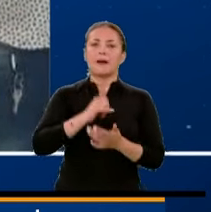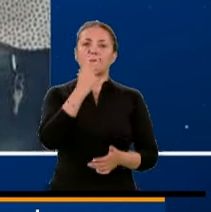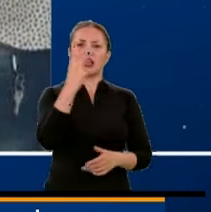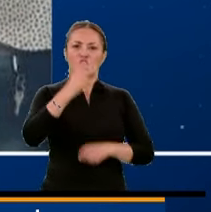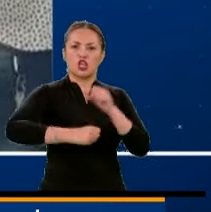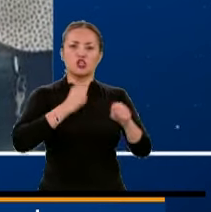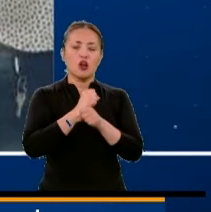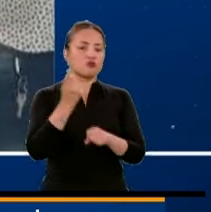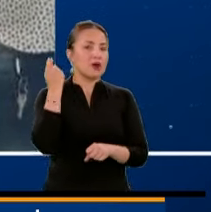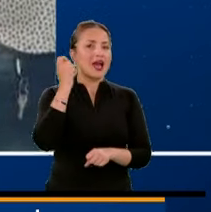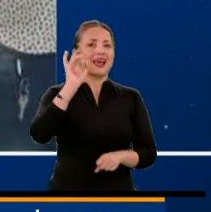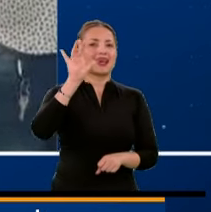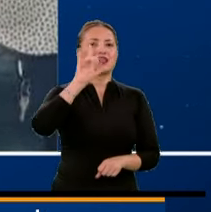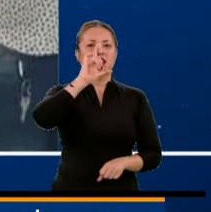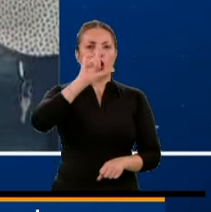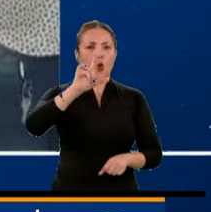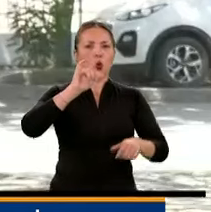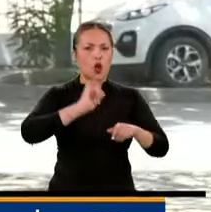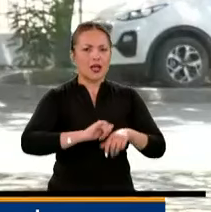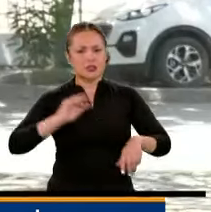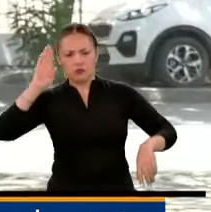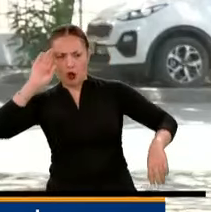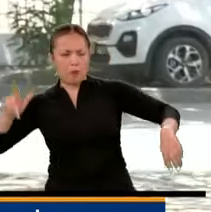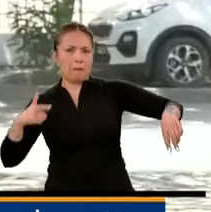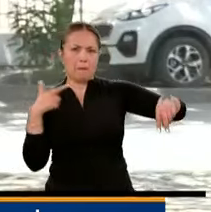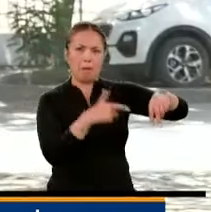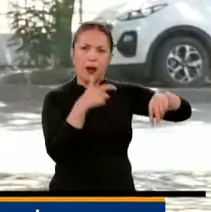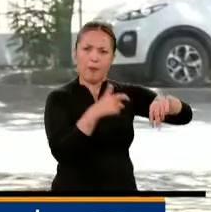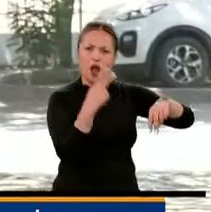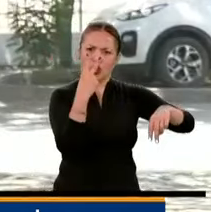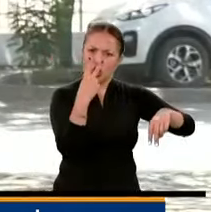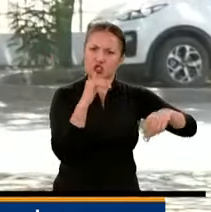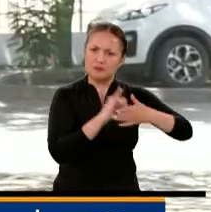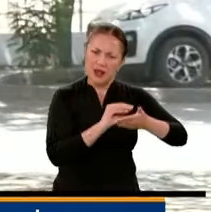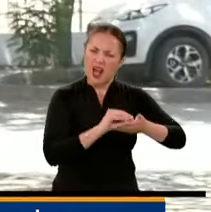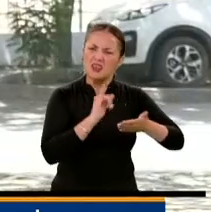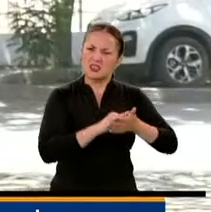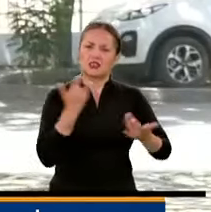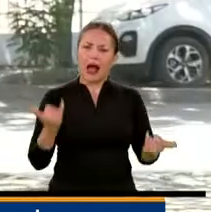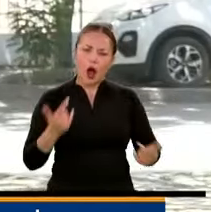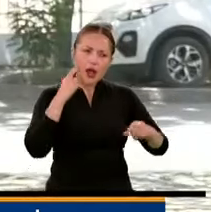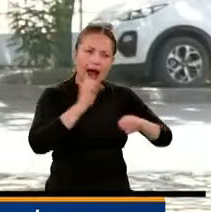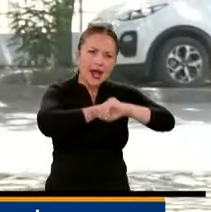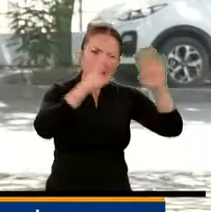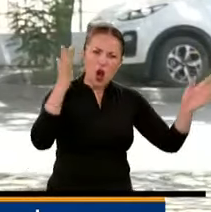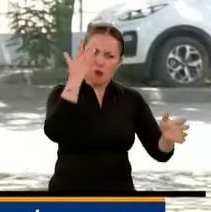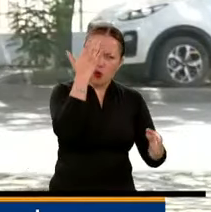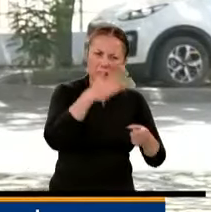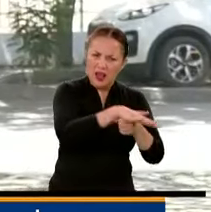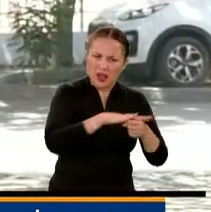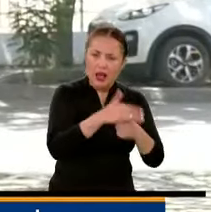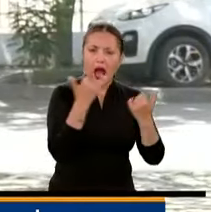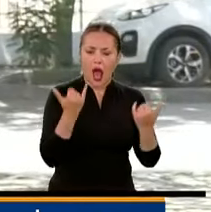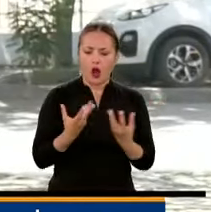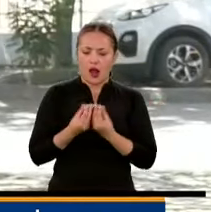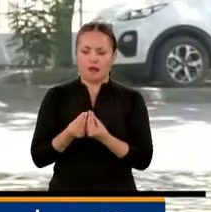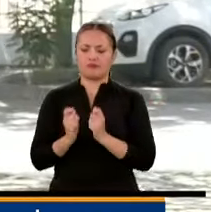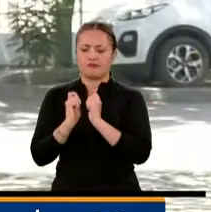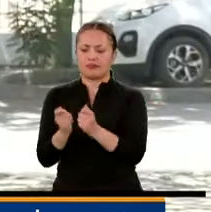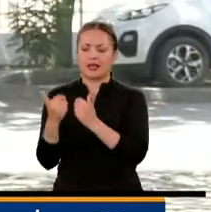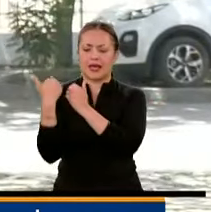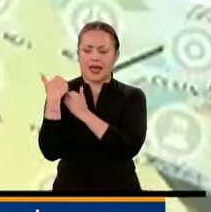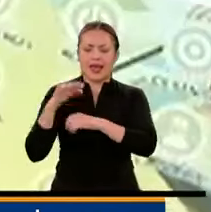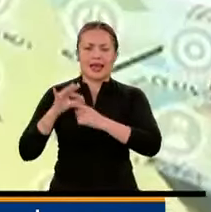pasado 15 de julio del año 2023. El ente acusador con esta nueva prueba intenta esclarecer los hechos y por eso hay una comisión especializada del